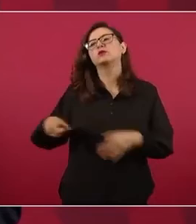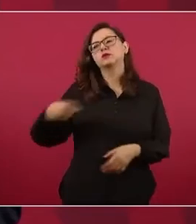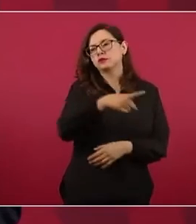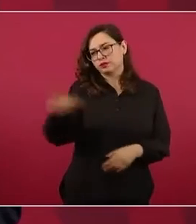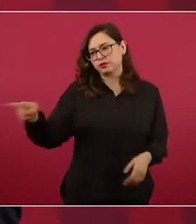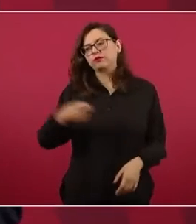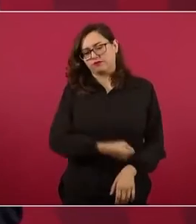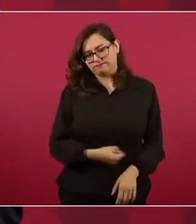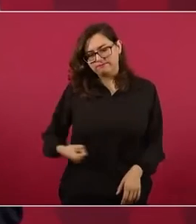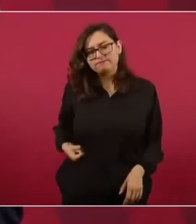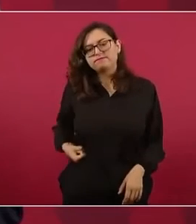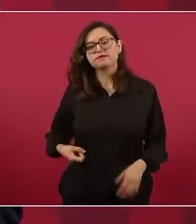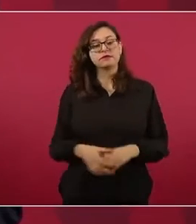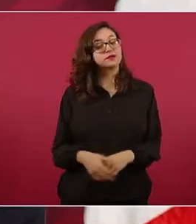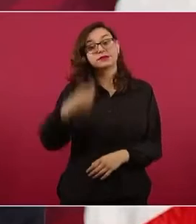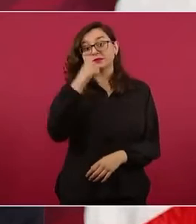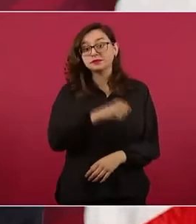apretarse el cinturón.